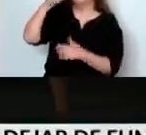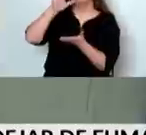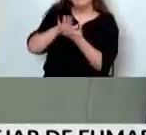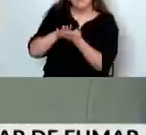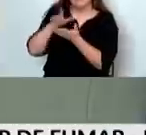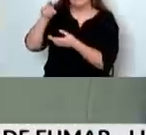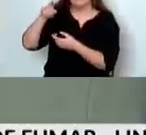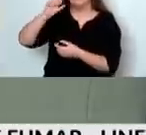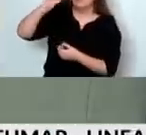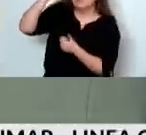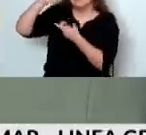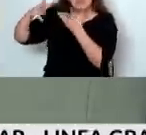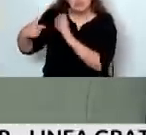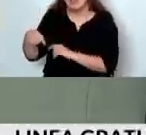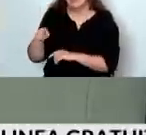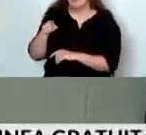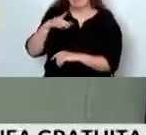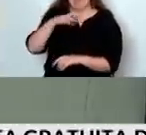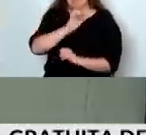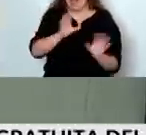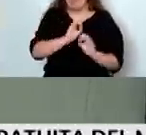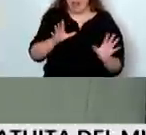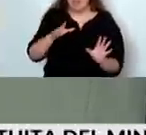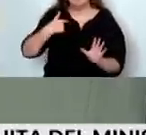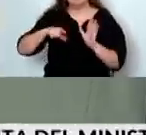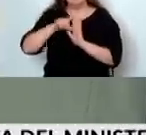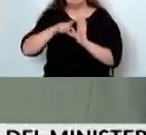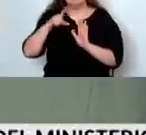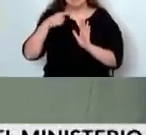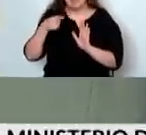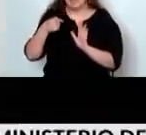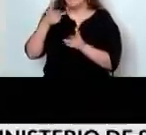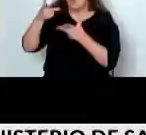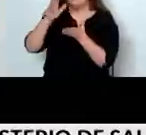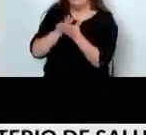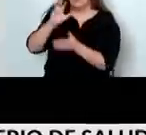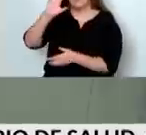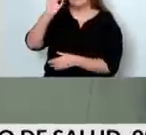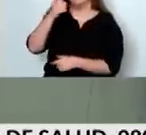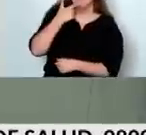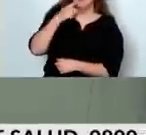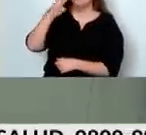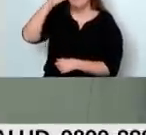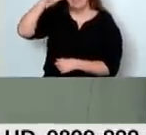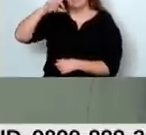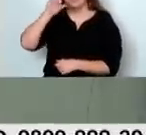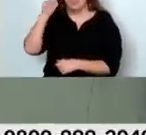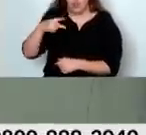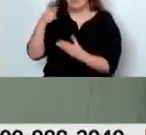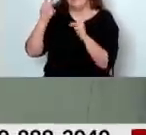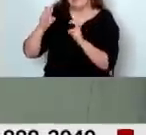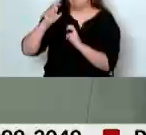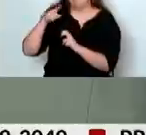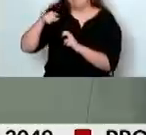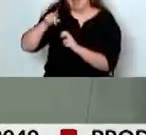empiezo con el espacio en el que yo hablo en Instagram, hablo más que nada de posvención, que es el duelo por suicidio, algunas cosas de prevención, trato de